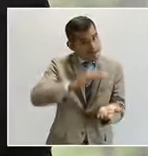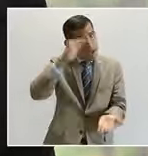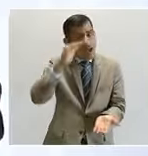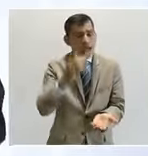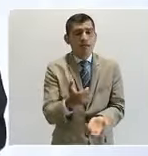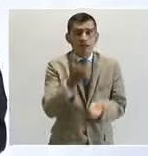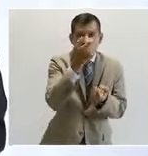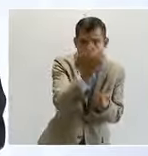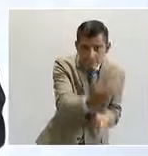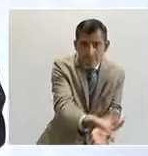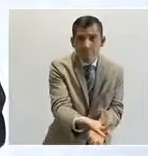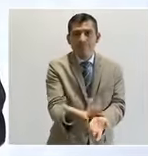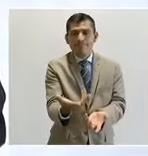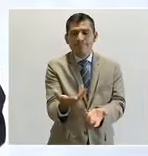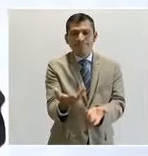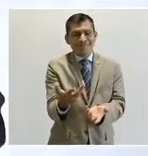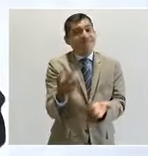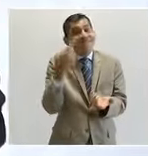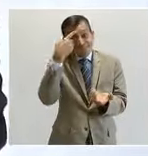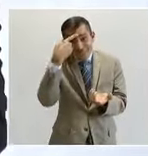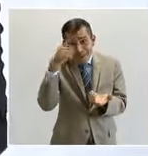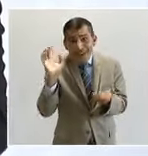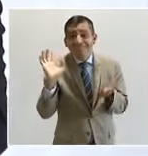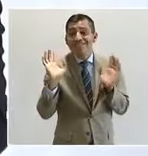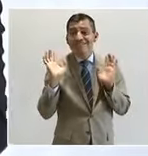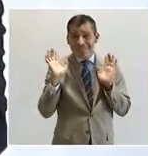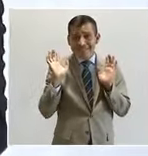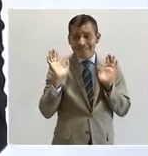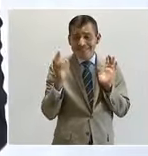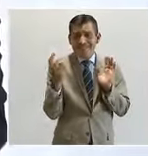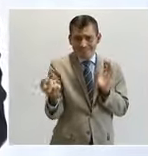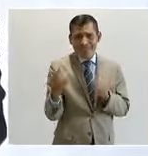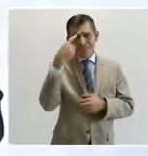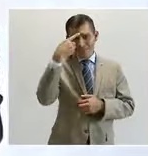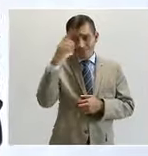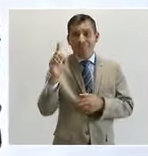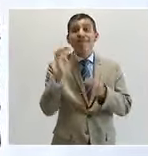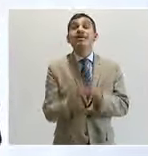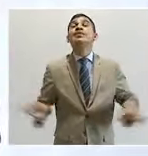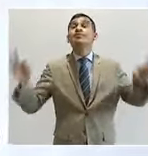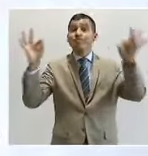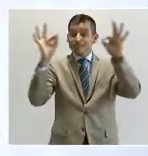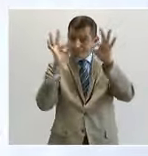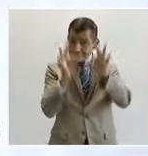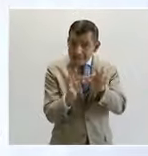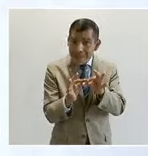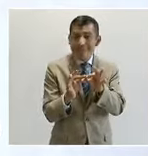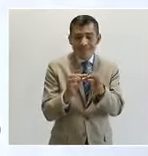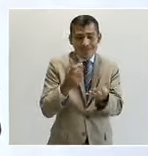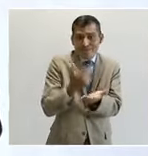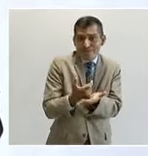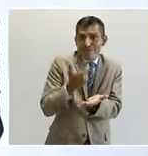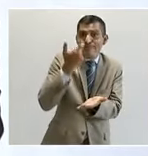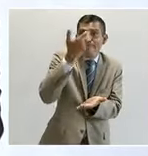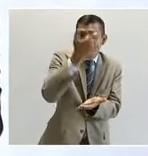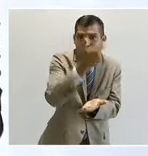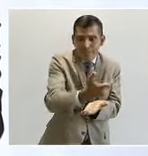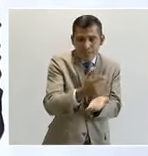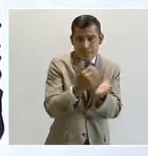sencilla Cómo planteaba de que había que aumentar el salario